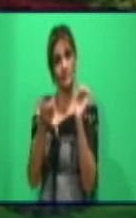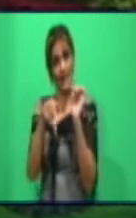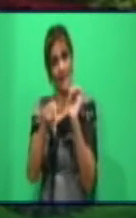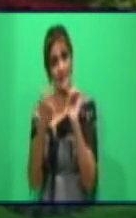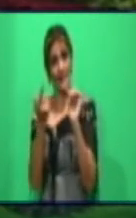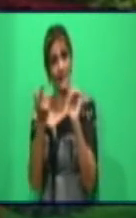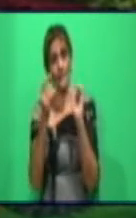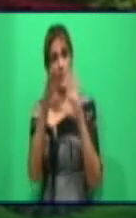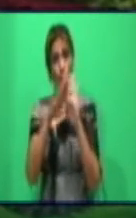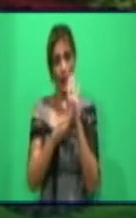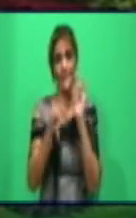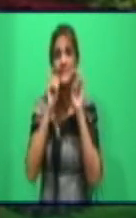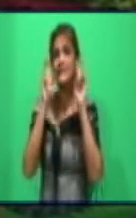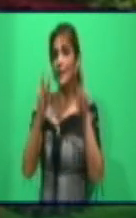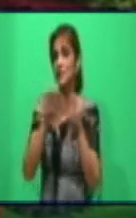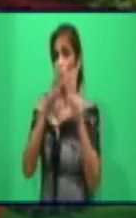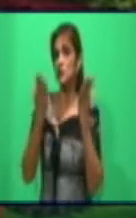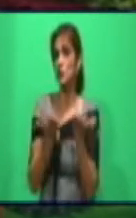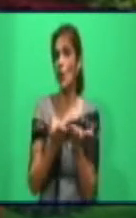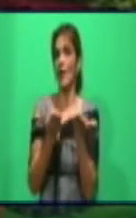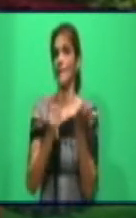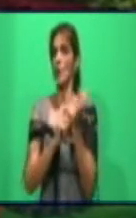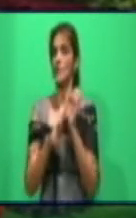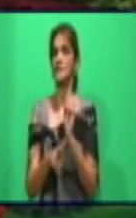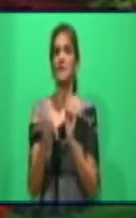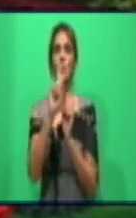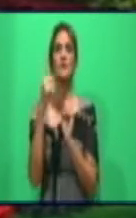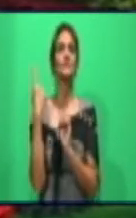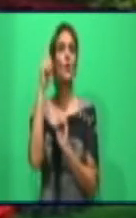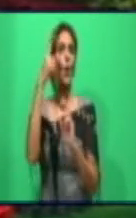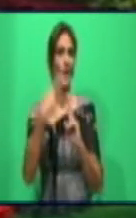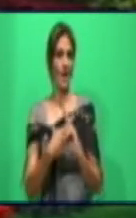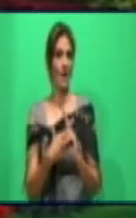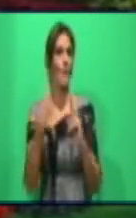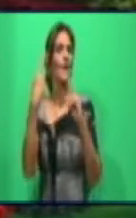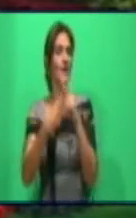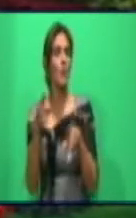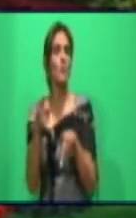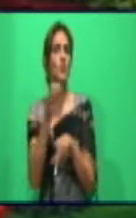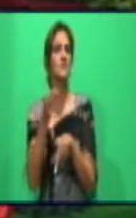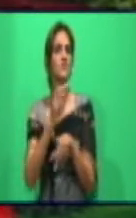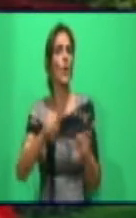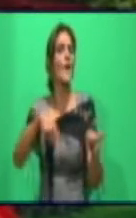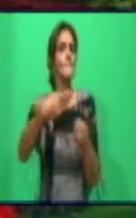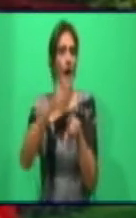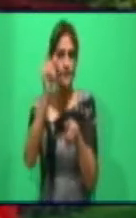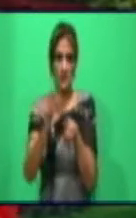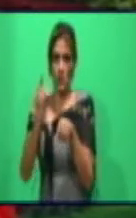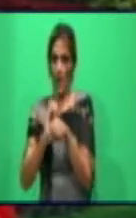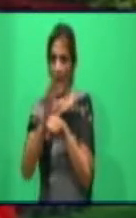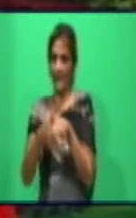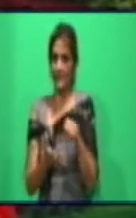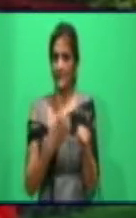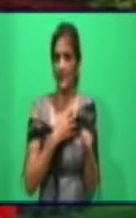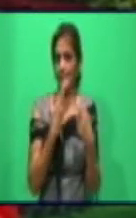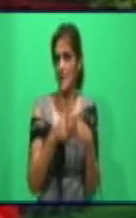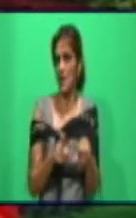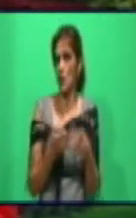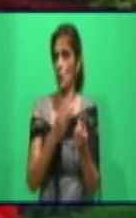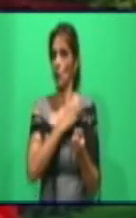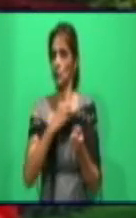provincia no es exclusiva de vayamos en el municipio más complejo pero también por ejemplo el doctor alertaba que ya va subiendo